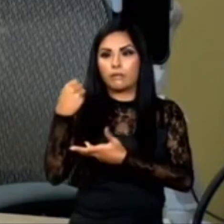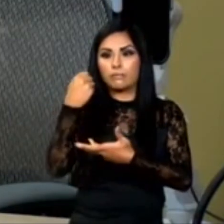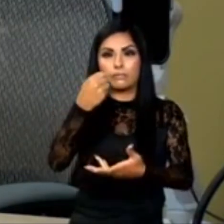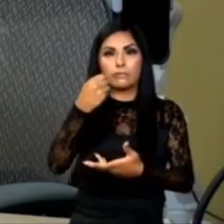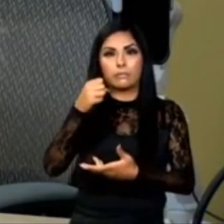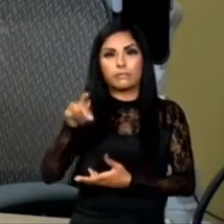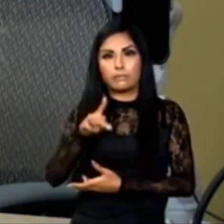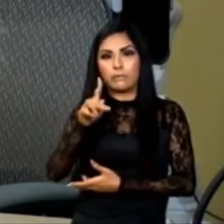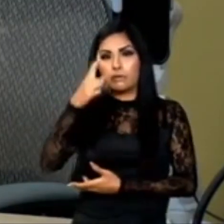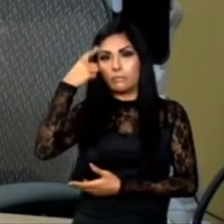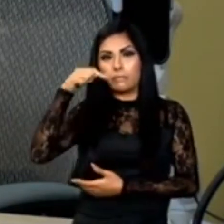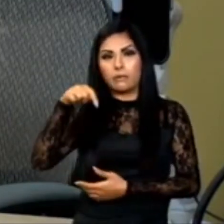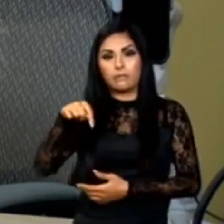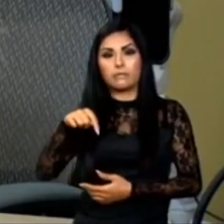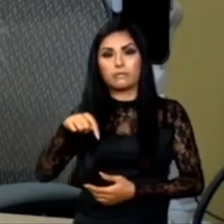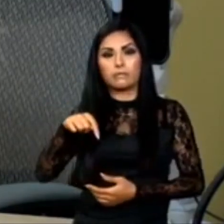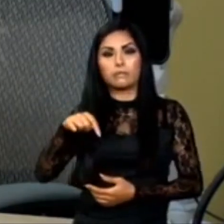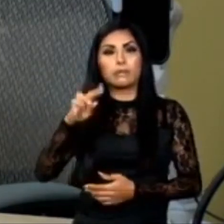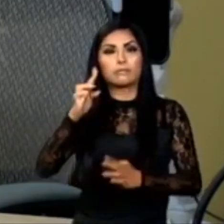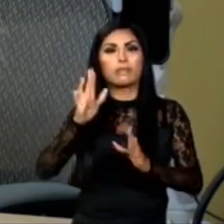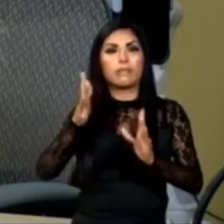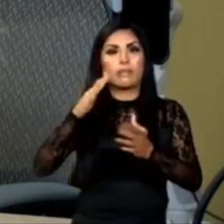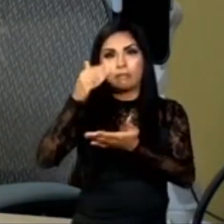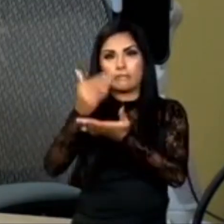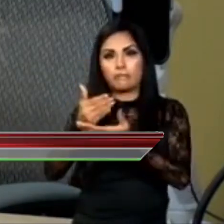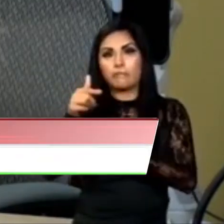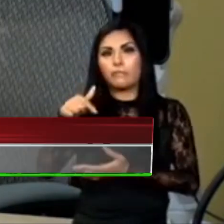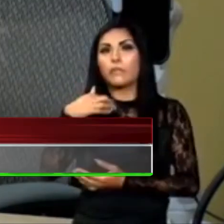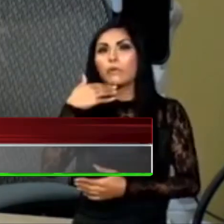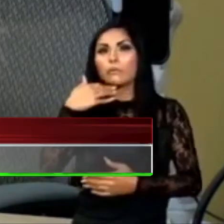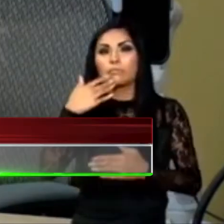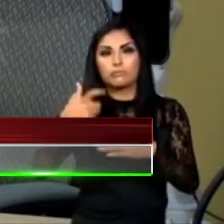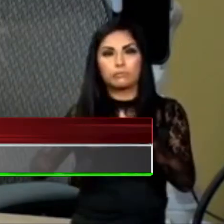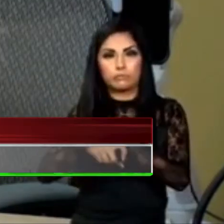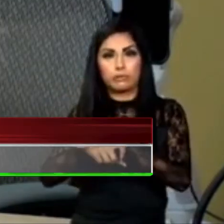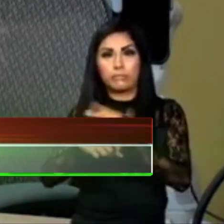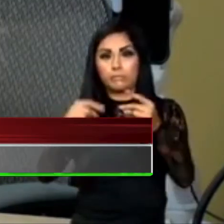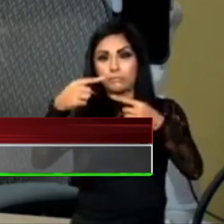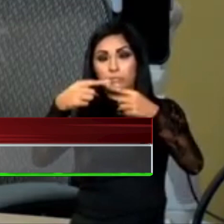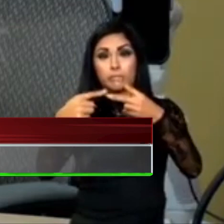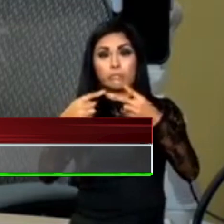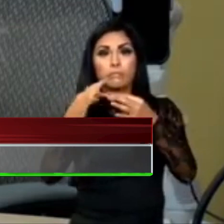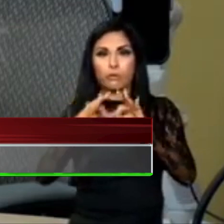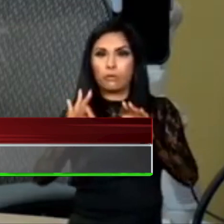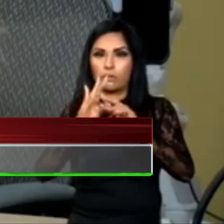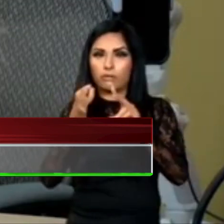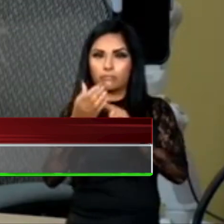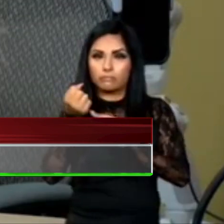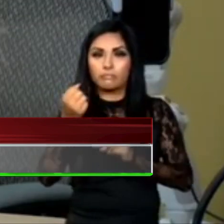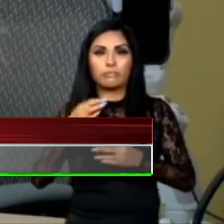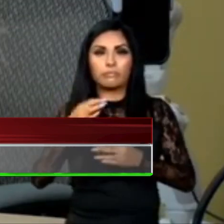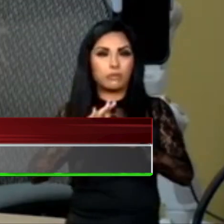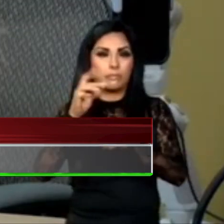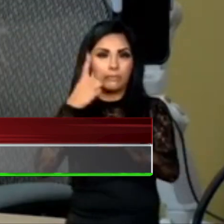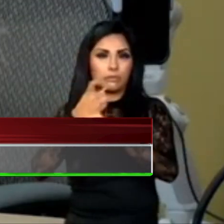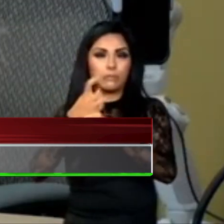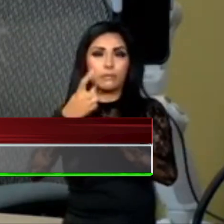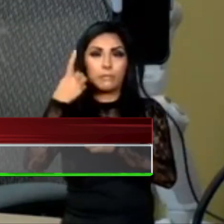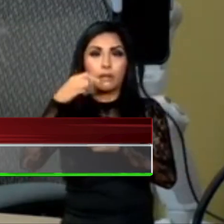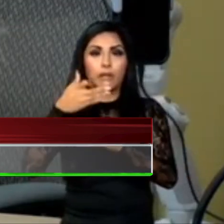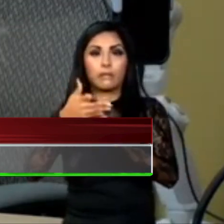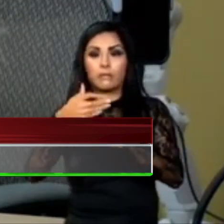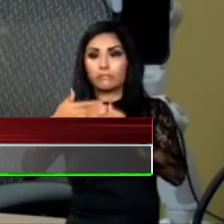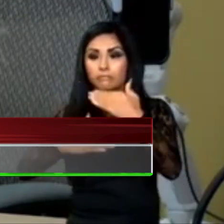públicos para combatir la corrupción. Estas prioridades forman parte del principio que está en base al movimiento